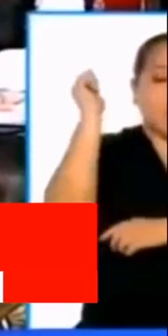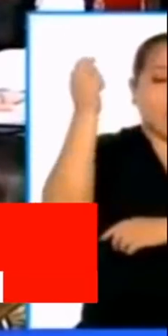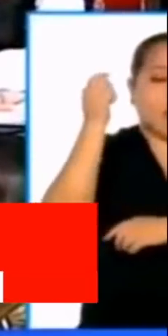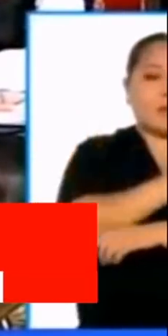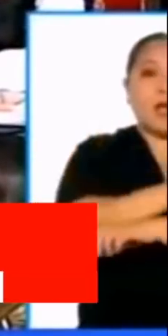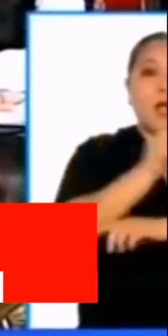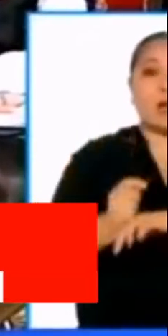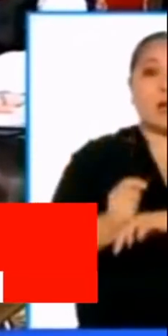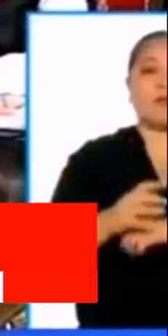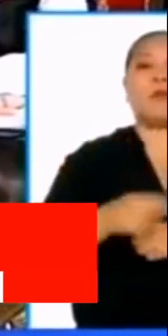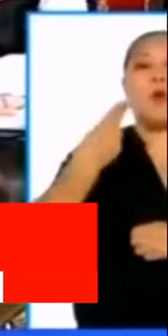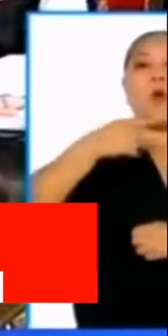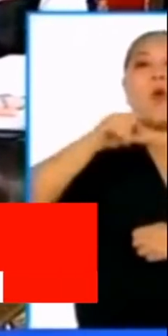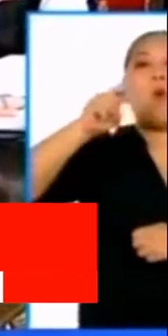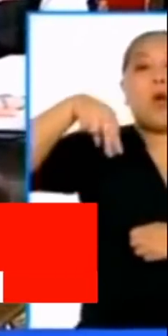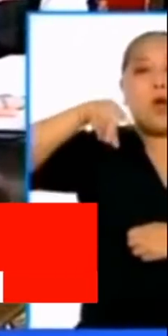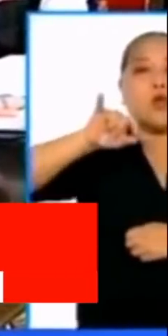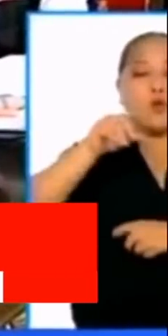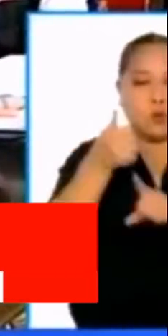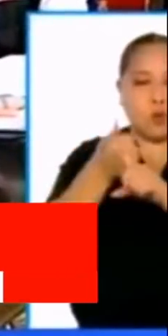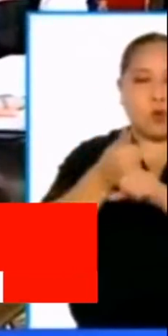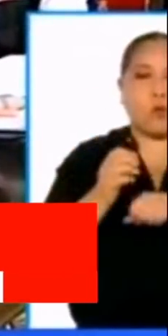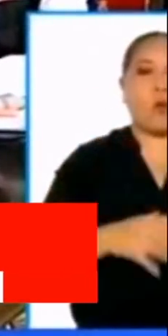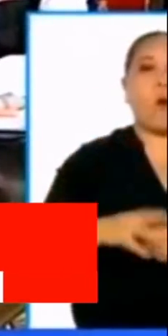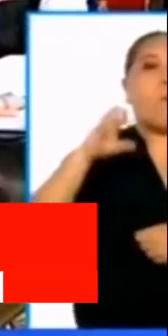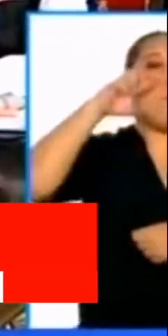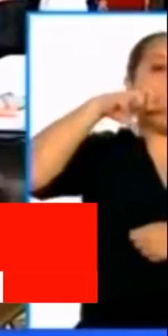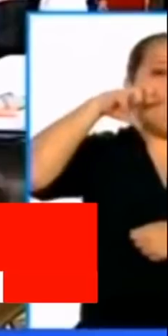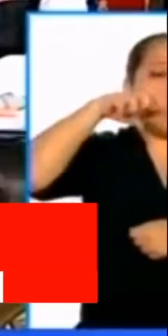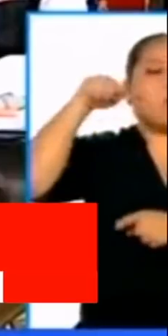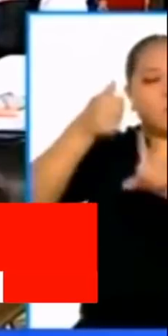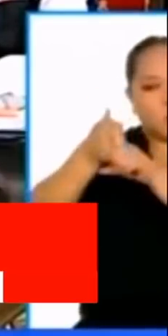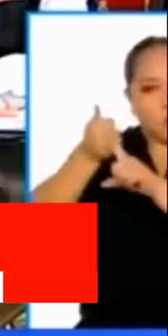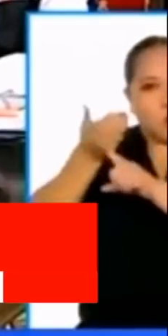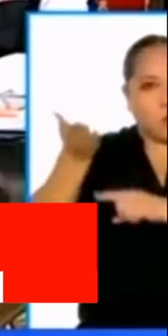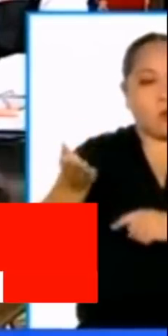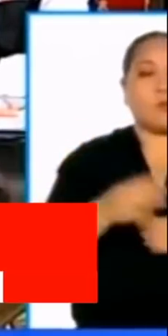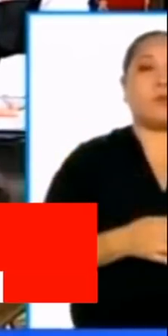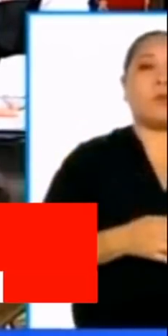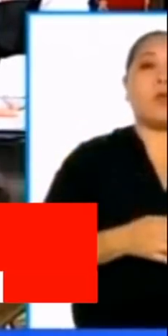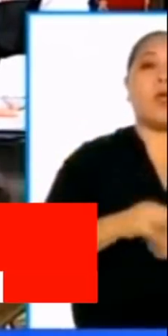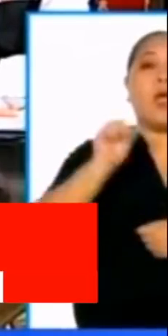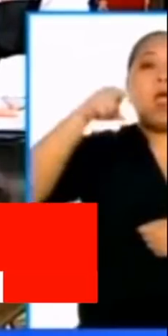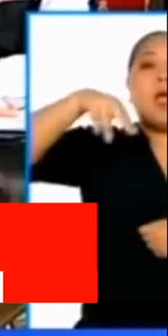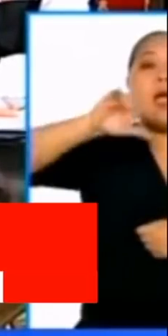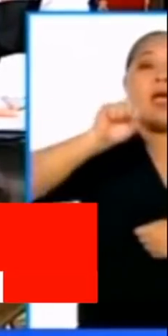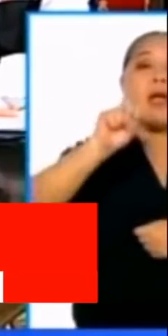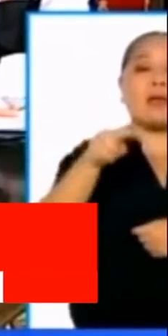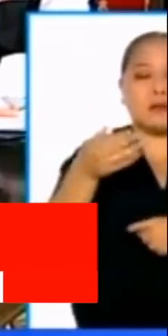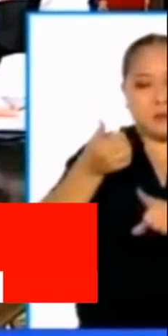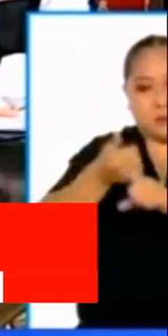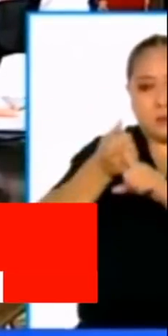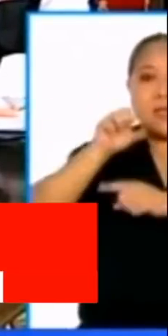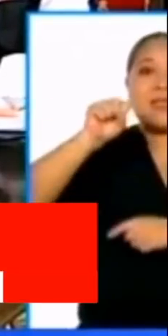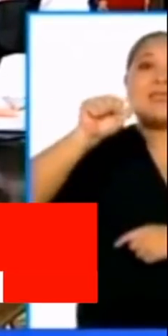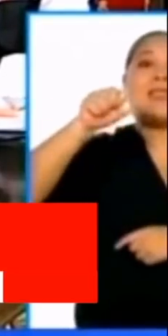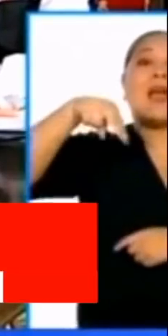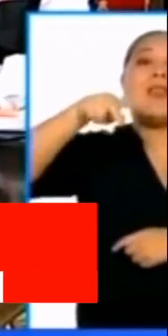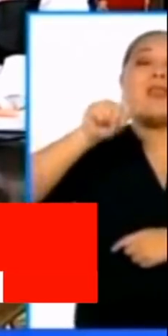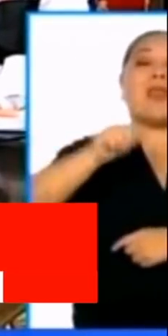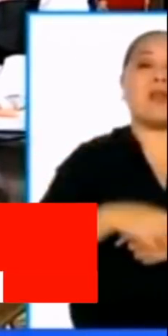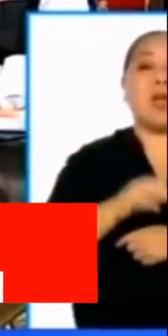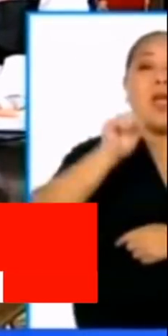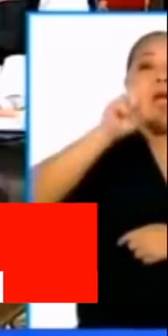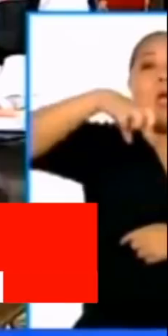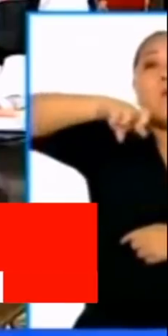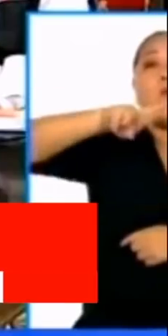Tacna. ¡Exitosa! En Huánuco, la provincia de Huánuco. En Puno, la provincia de Puno. En Ancash, la provincia de